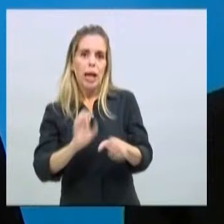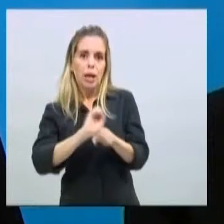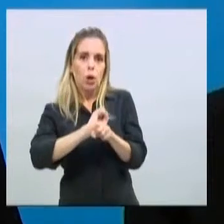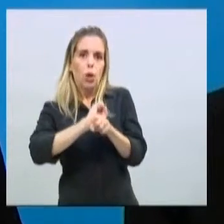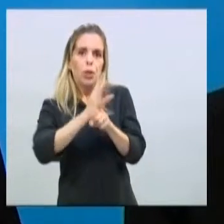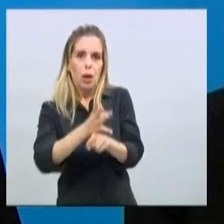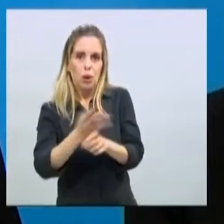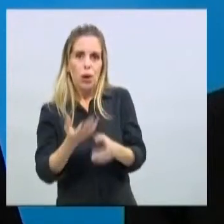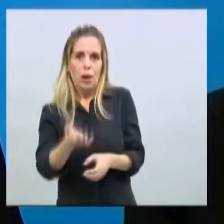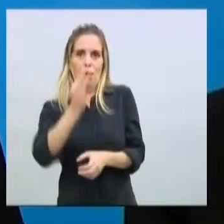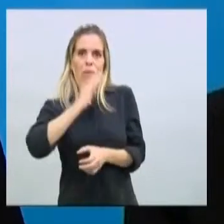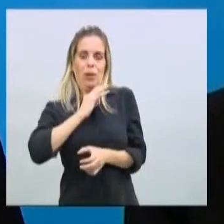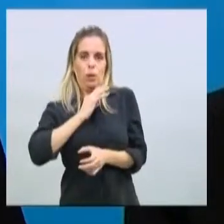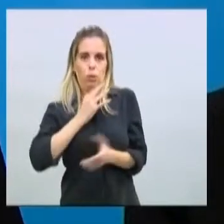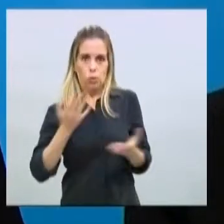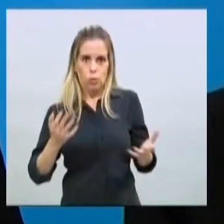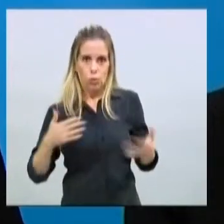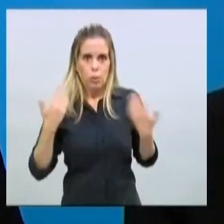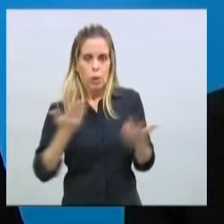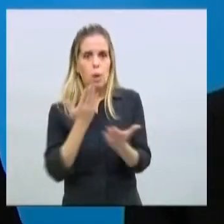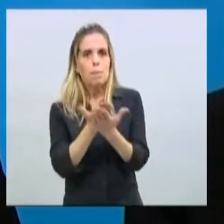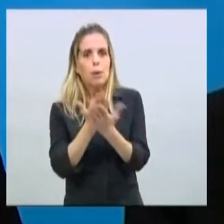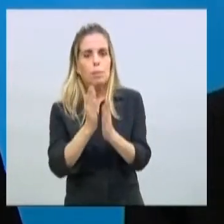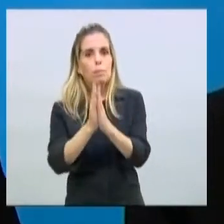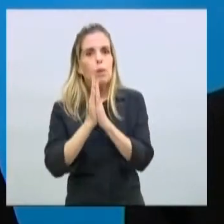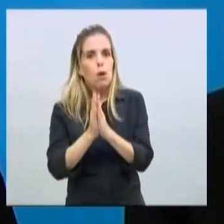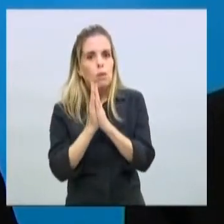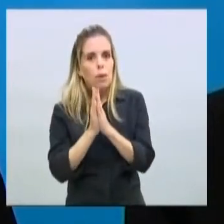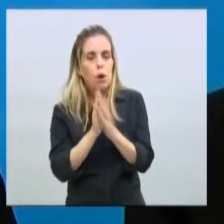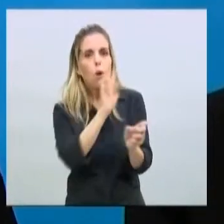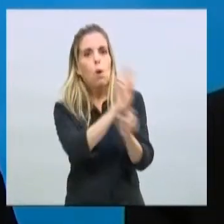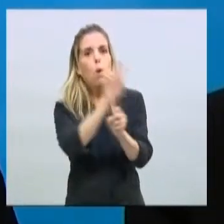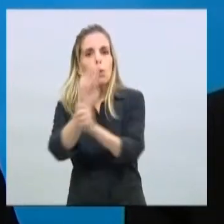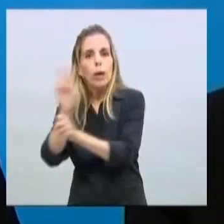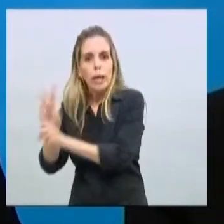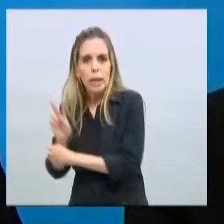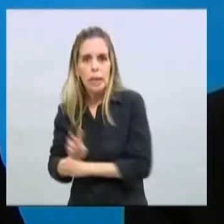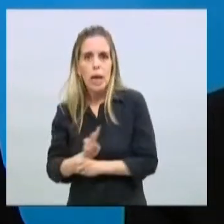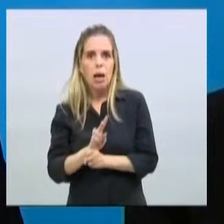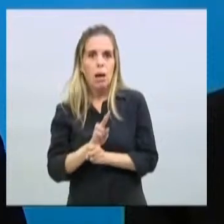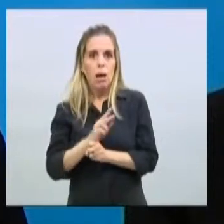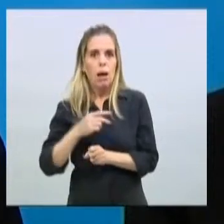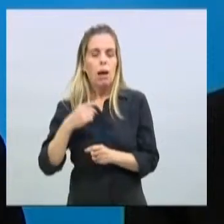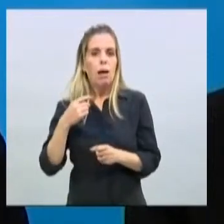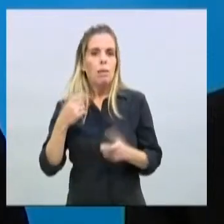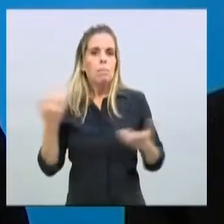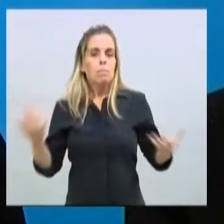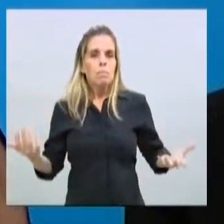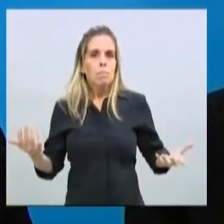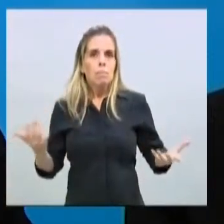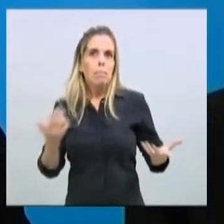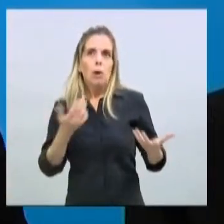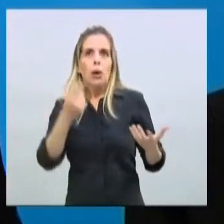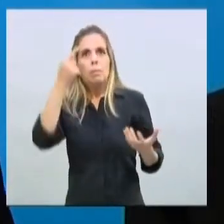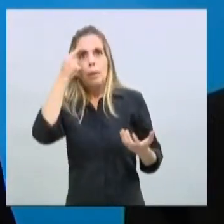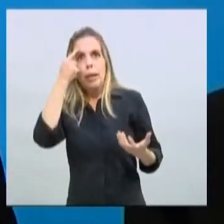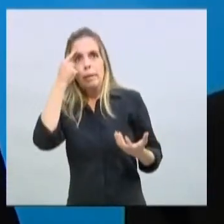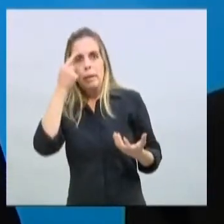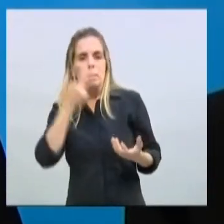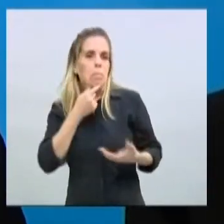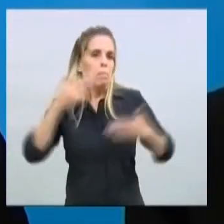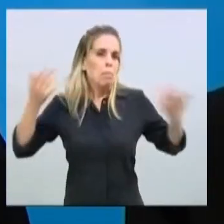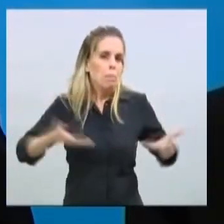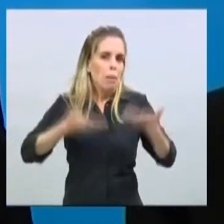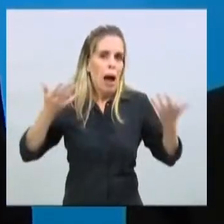Y por lo tanto, tenemos que extremar cuidados, que no podemos salir a tontas y a